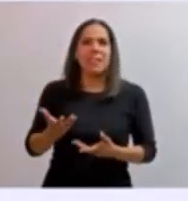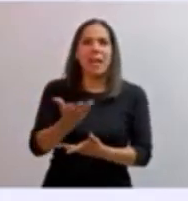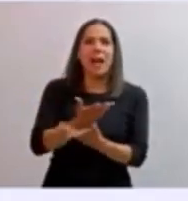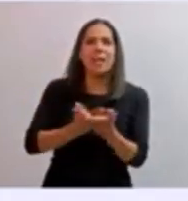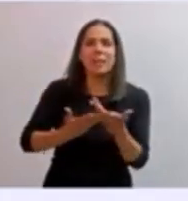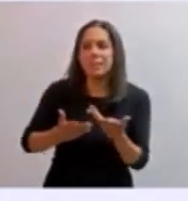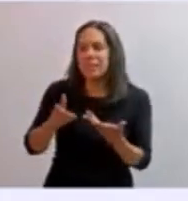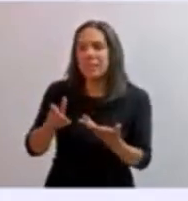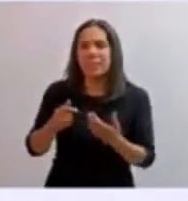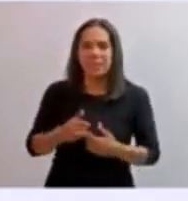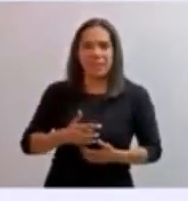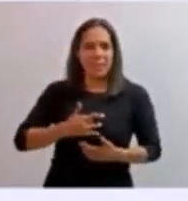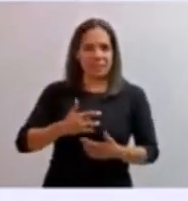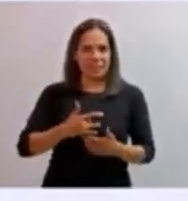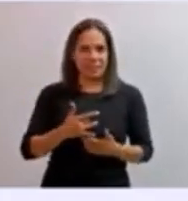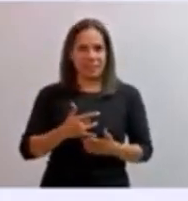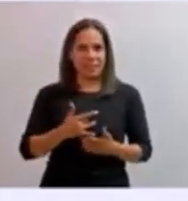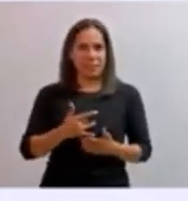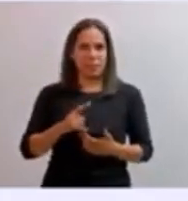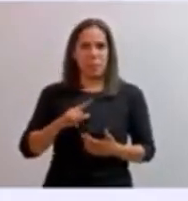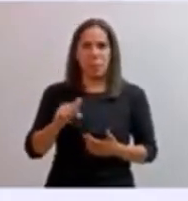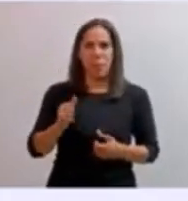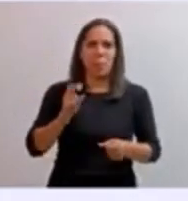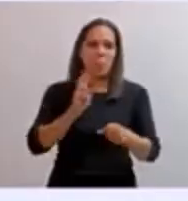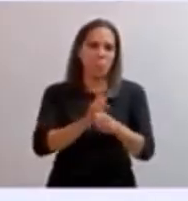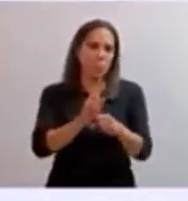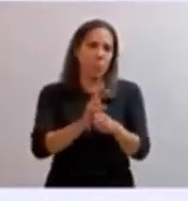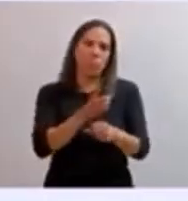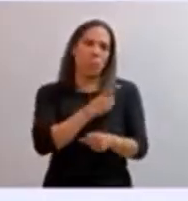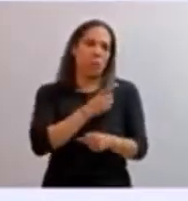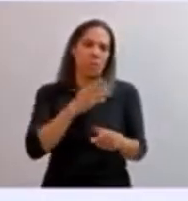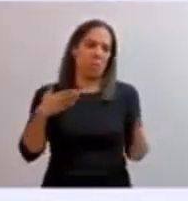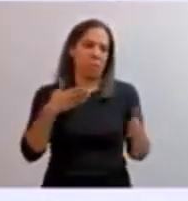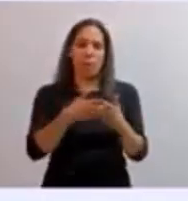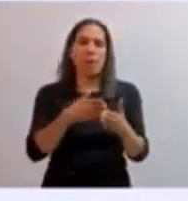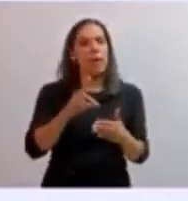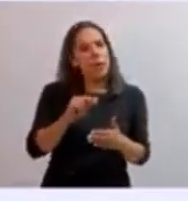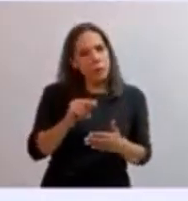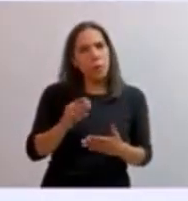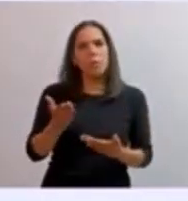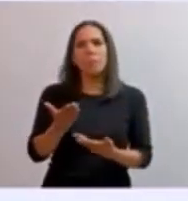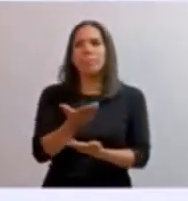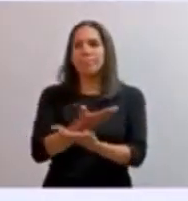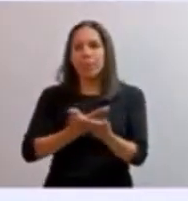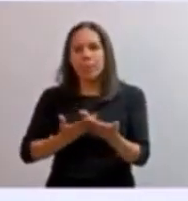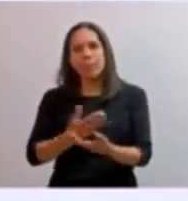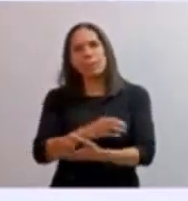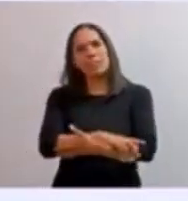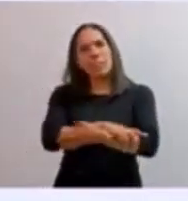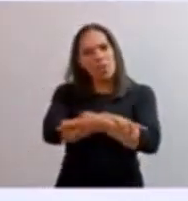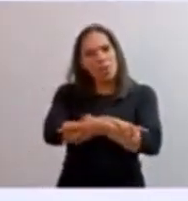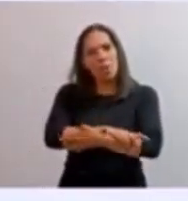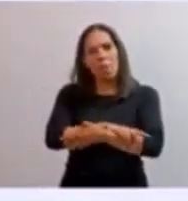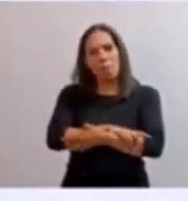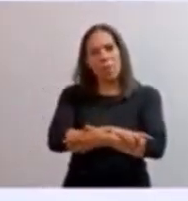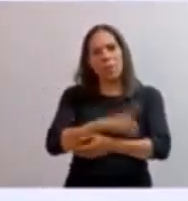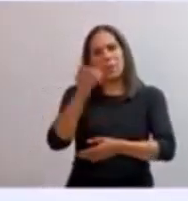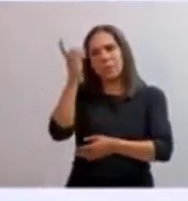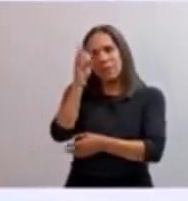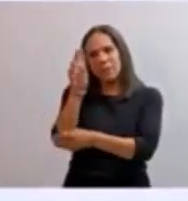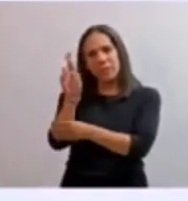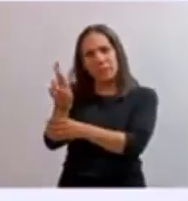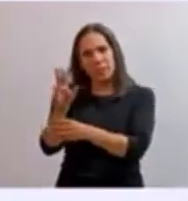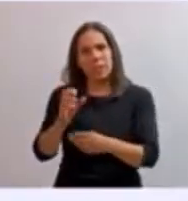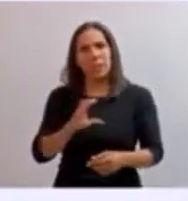comparta, y ahí entra la supervisión. Si nosotros fortalecemos a los directores, ellos a su vez fortalecen los